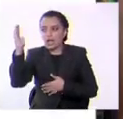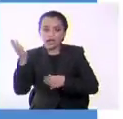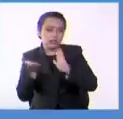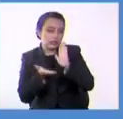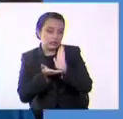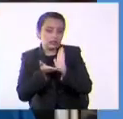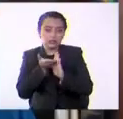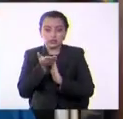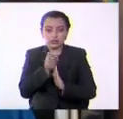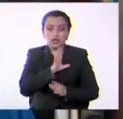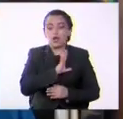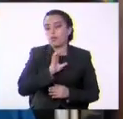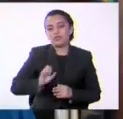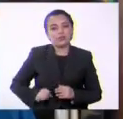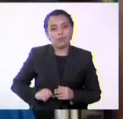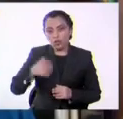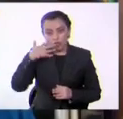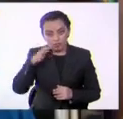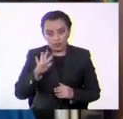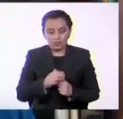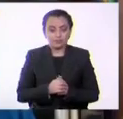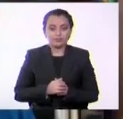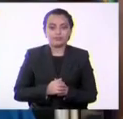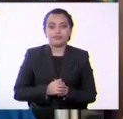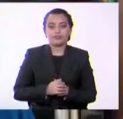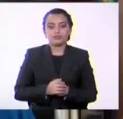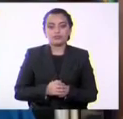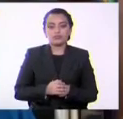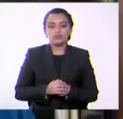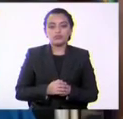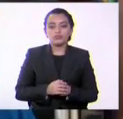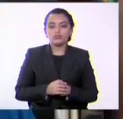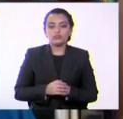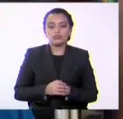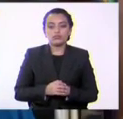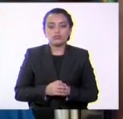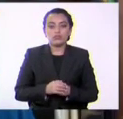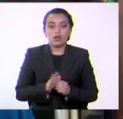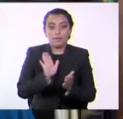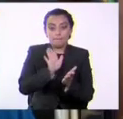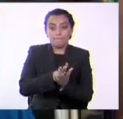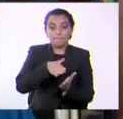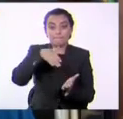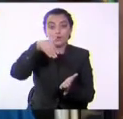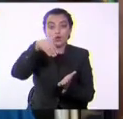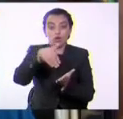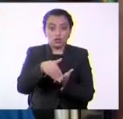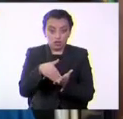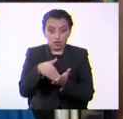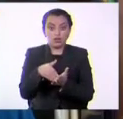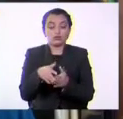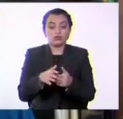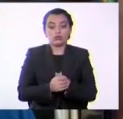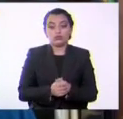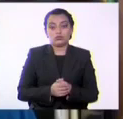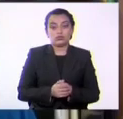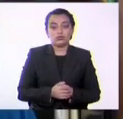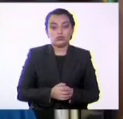Salvador. Dentro de la globalización tenemos inversiones como los megaproyectos y